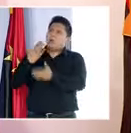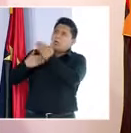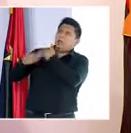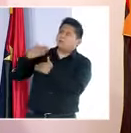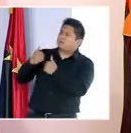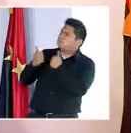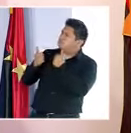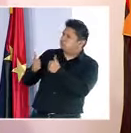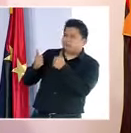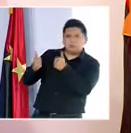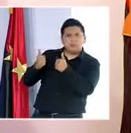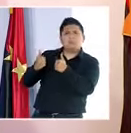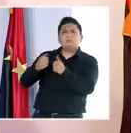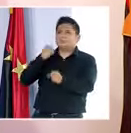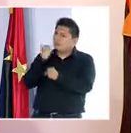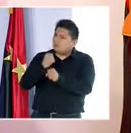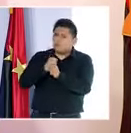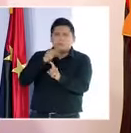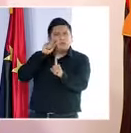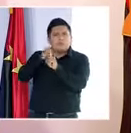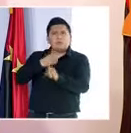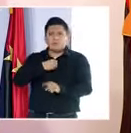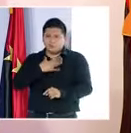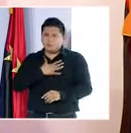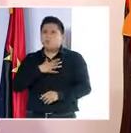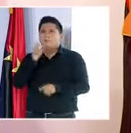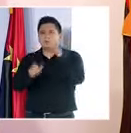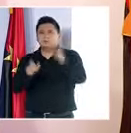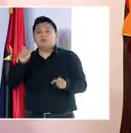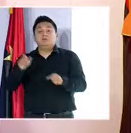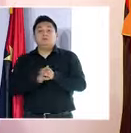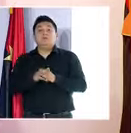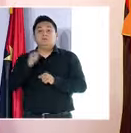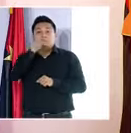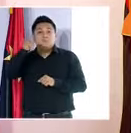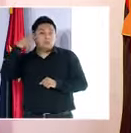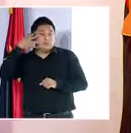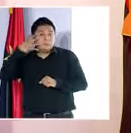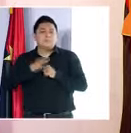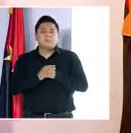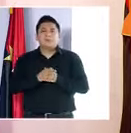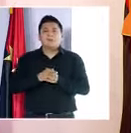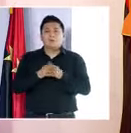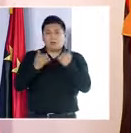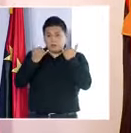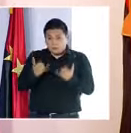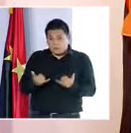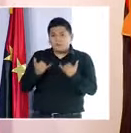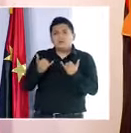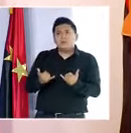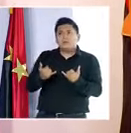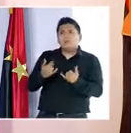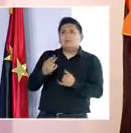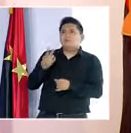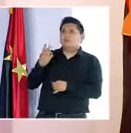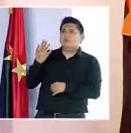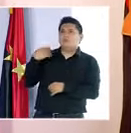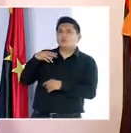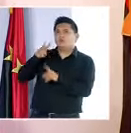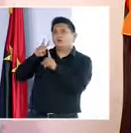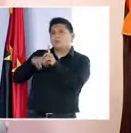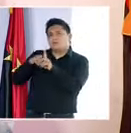para los norte santandereanos. Ese ha sido un gobierno que a tan solo 2 meses de haber llegado a él